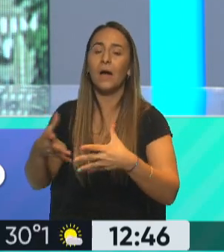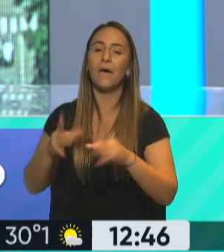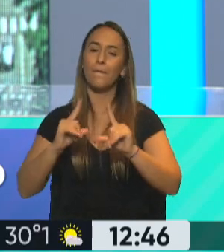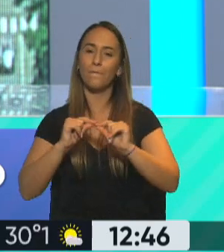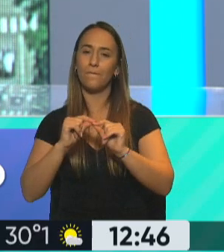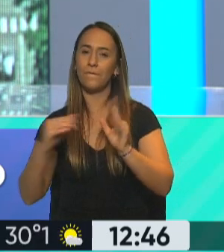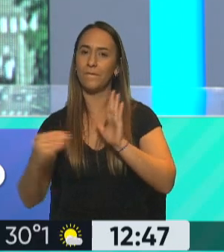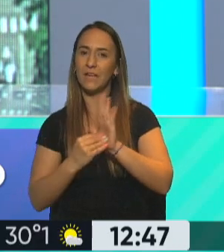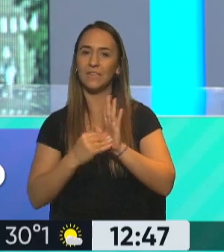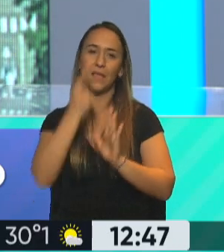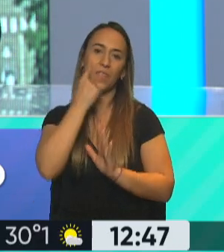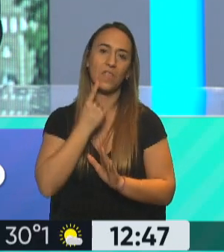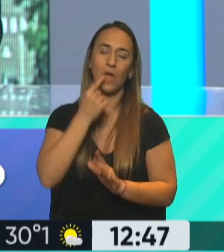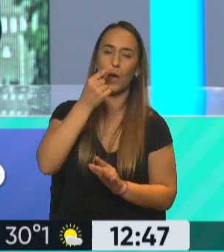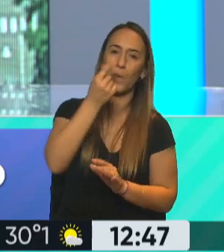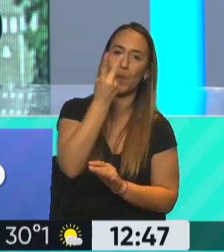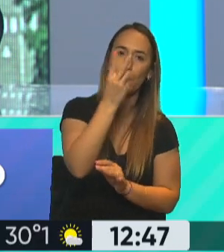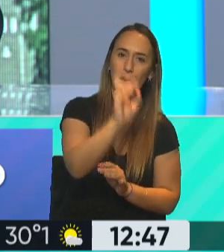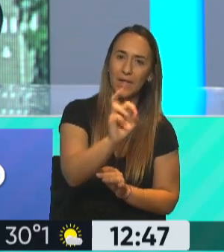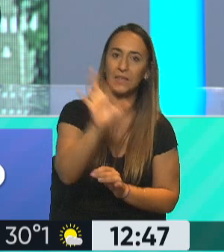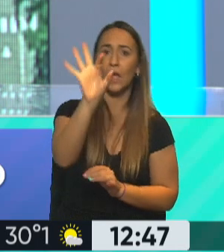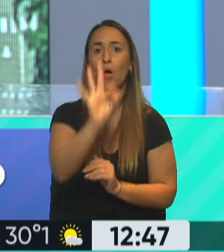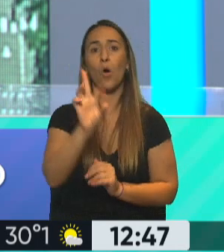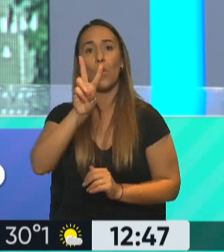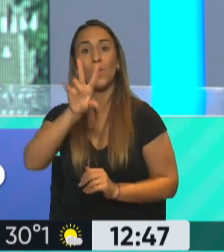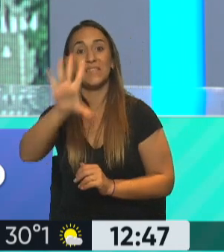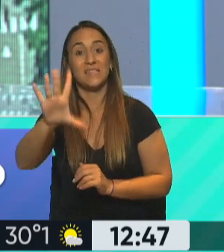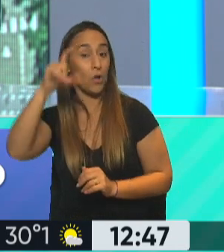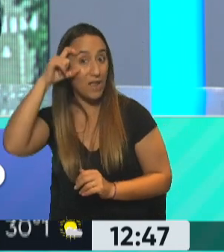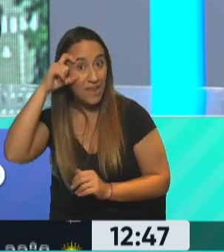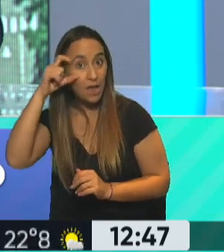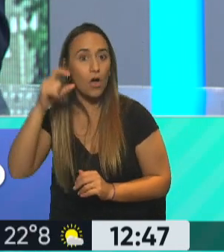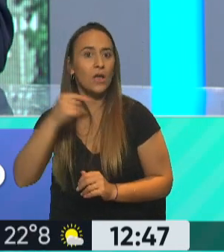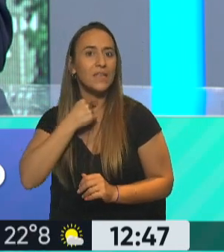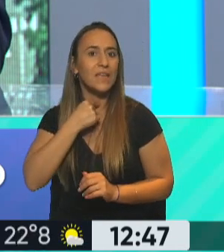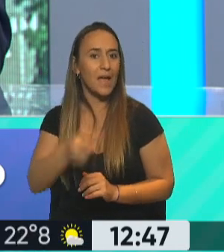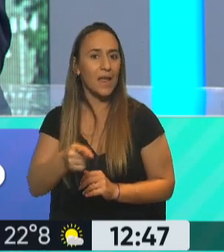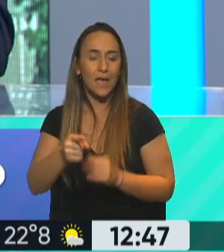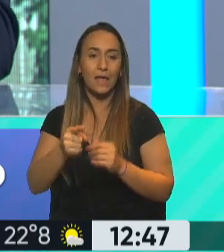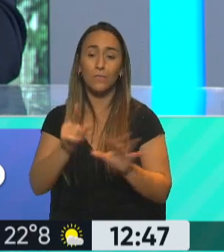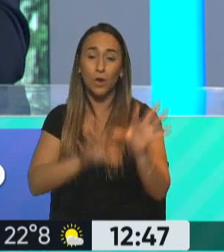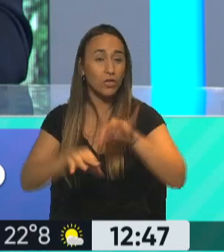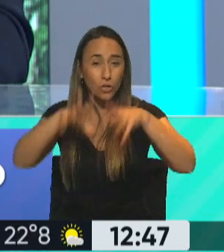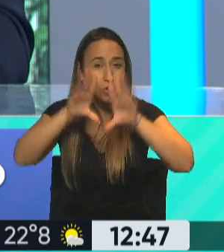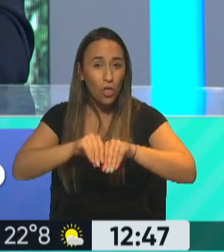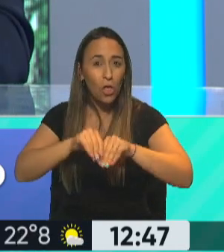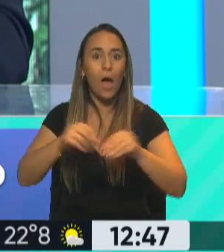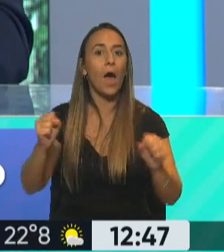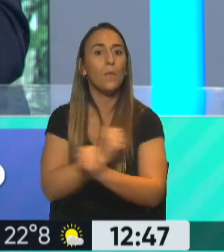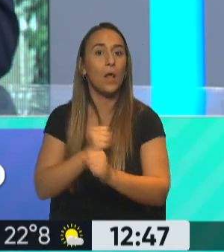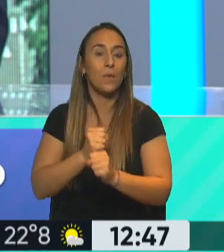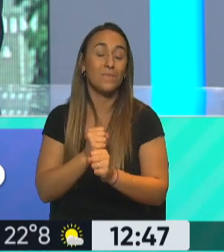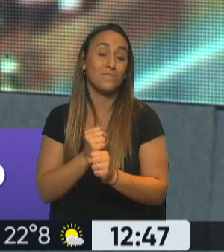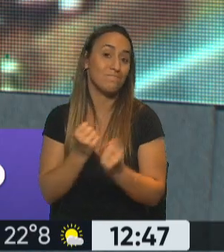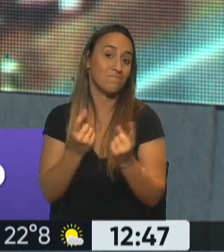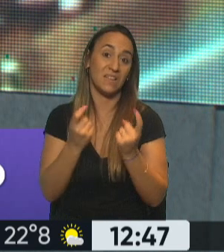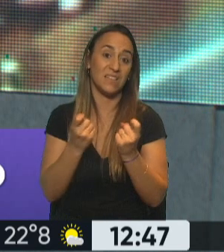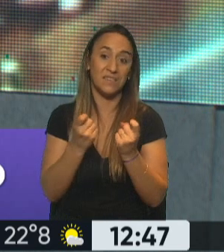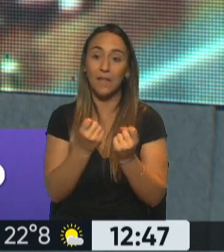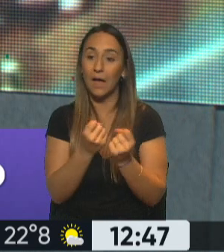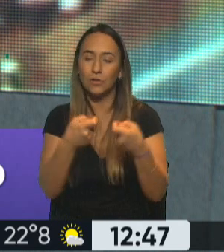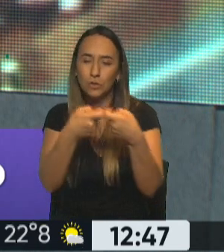el 25 de enero, tener aprobado el proyecto. Para eso hay que construir mayorías. ¿Sabés que hoy hizo declaraciones